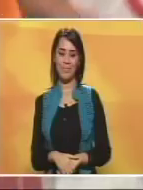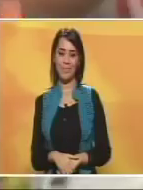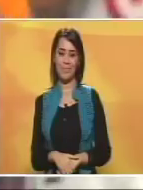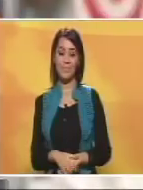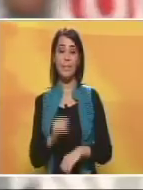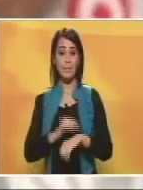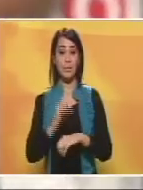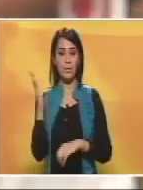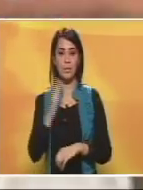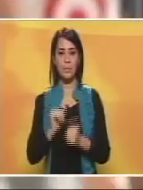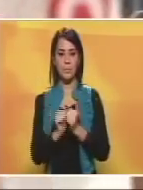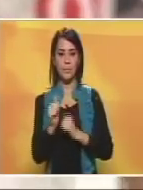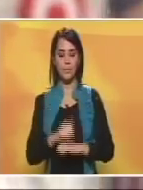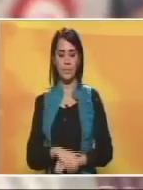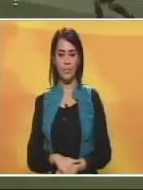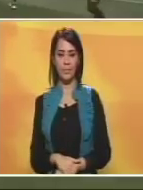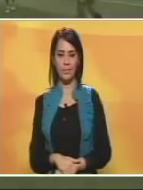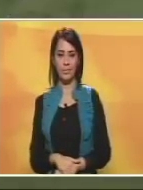en minutos en los deportes.